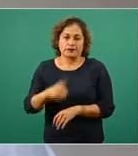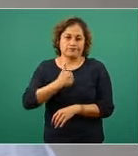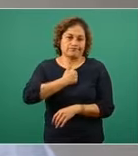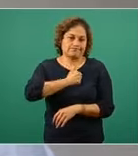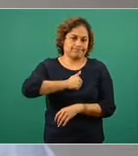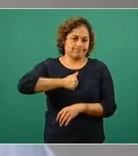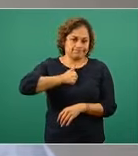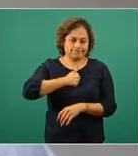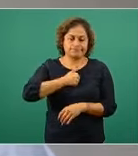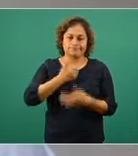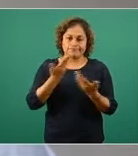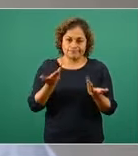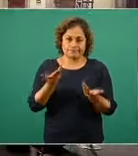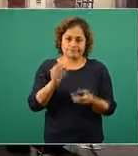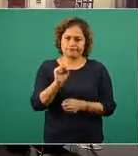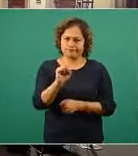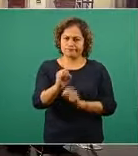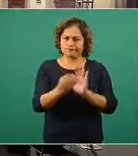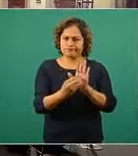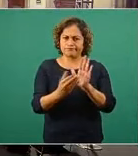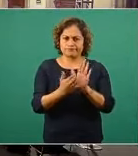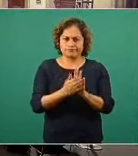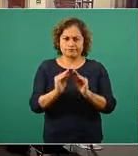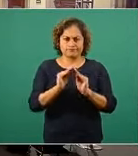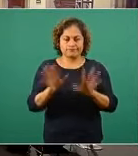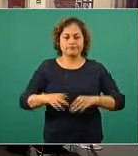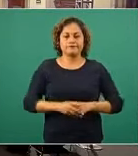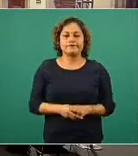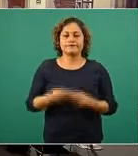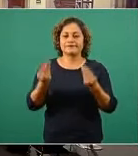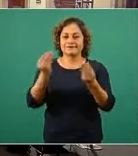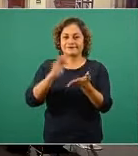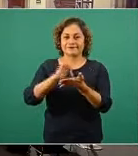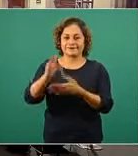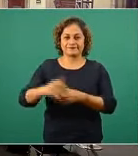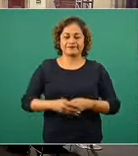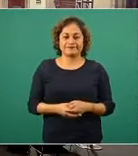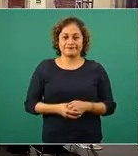de la COVID-19. Cuenten con ello. Muchas gracias. Gracias.